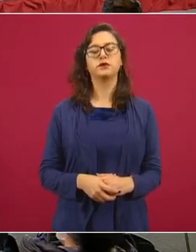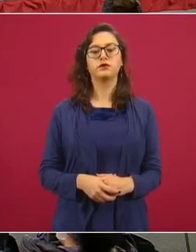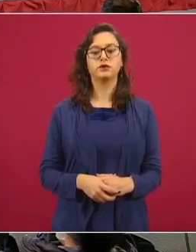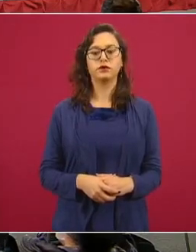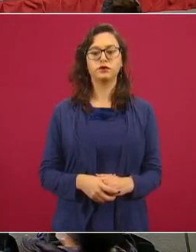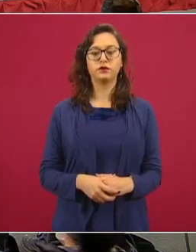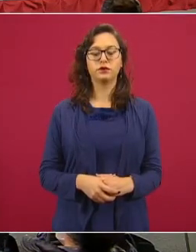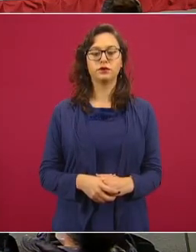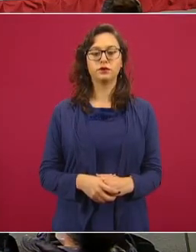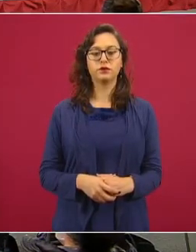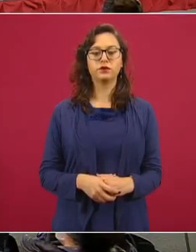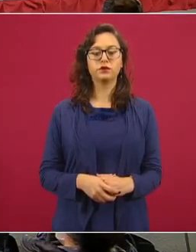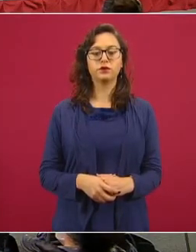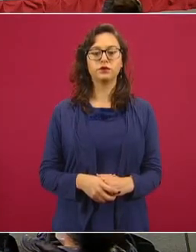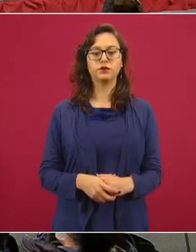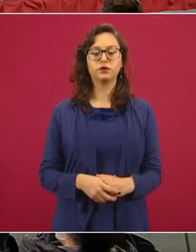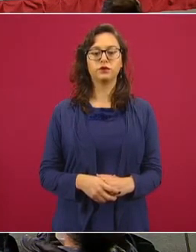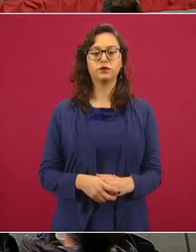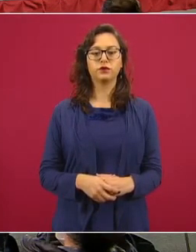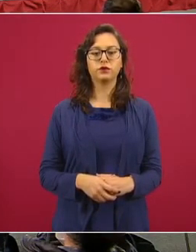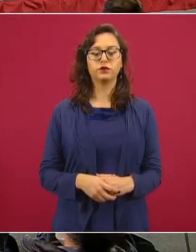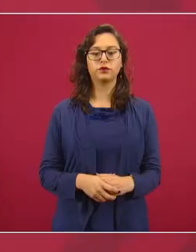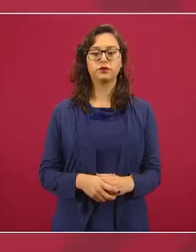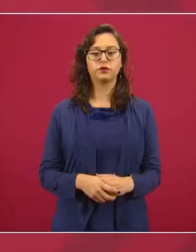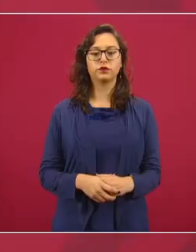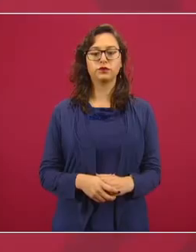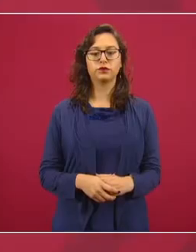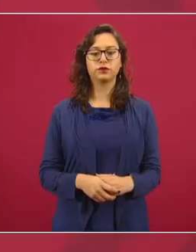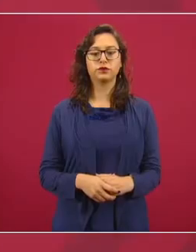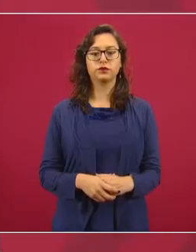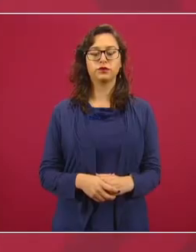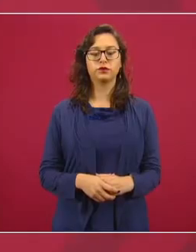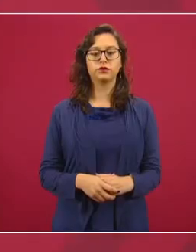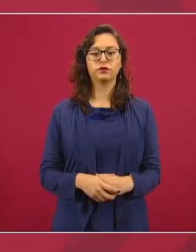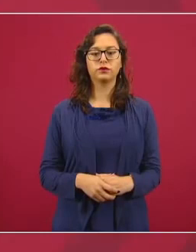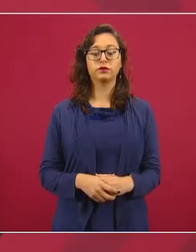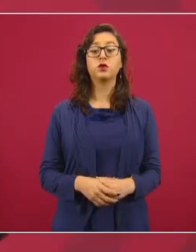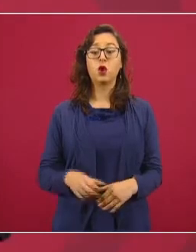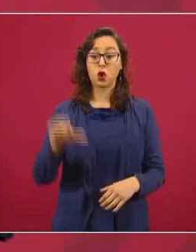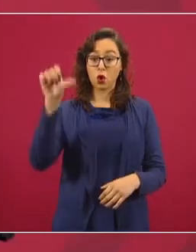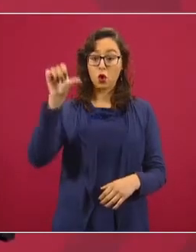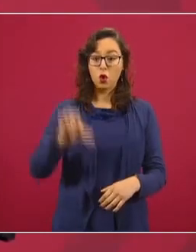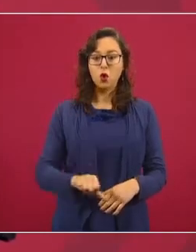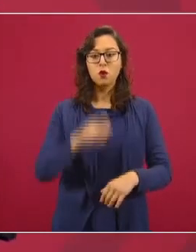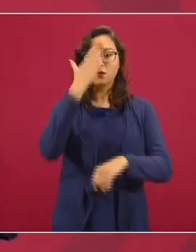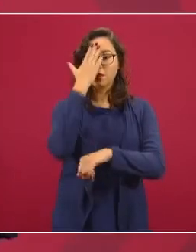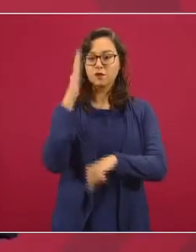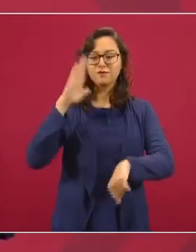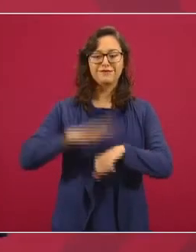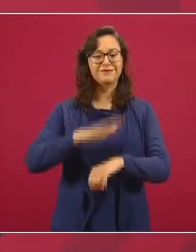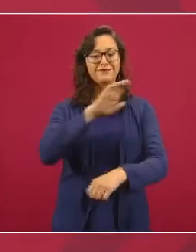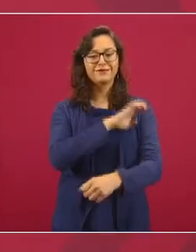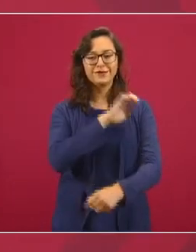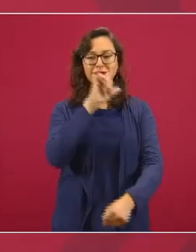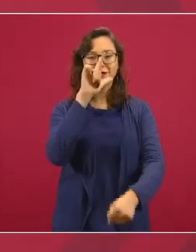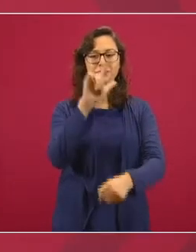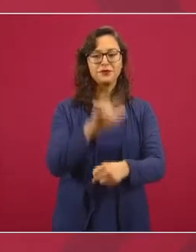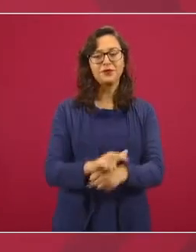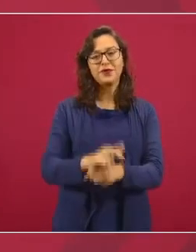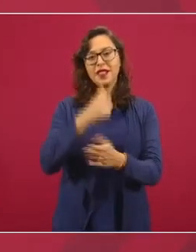de manera muy especial, vamos a cancelar un timbre postal por